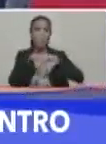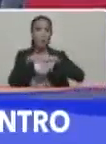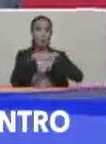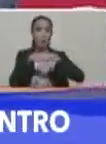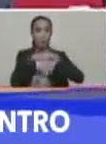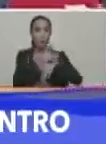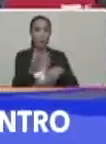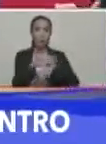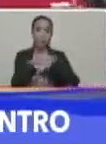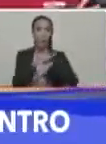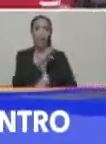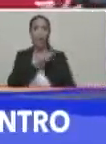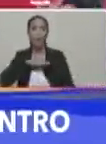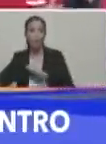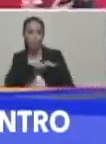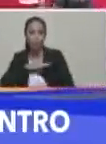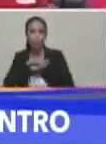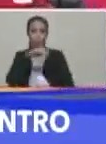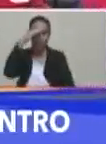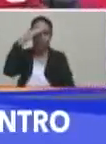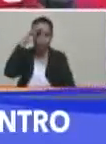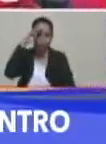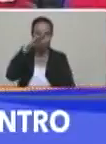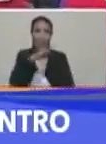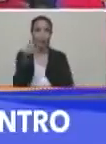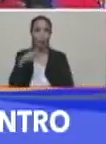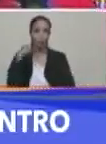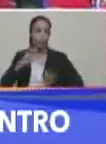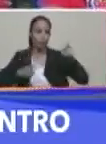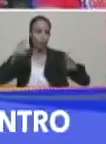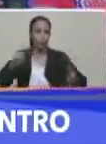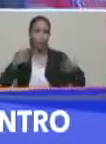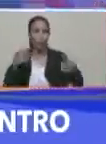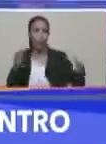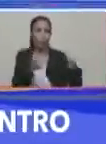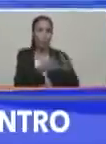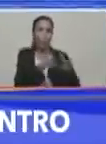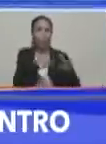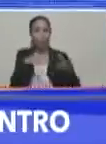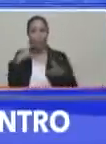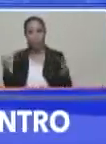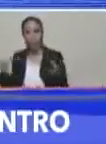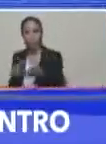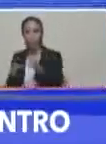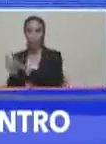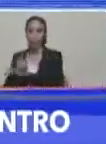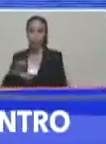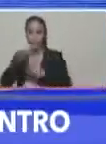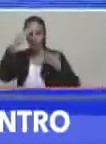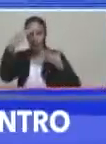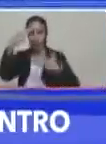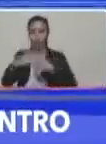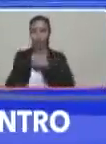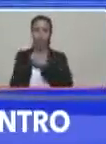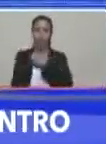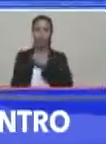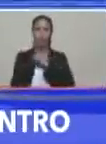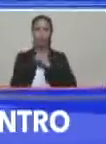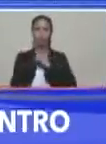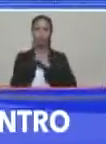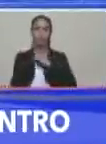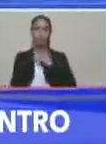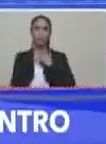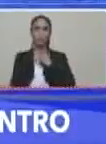cubana en Venezuela y a todo el personal de nuestra amada patria venezolana. Mis abrazos,